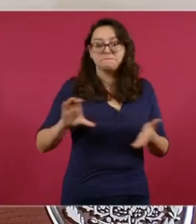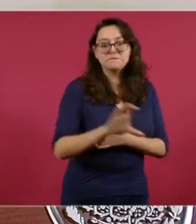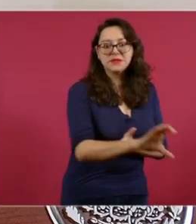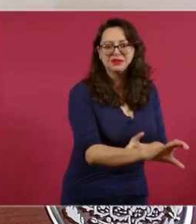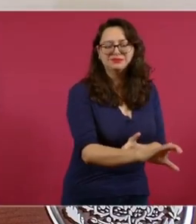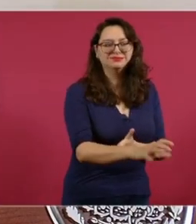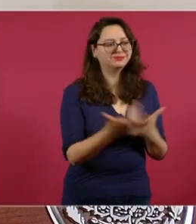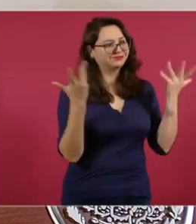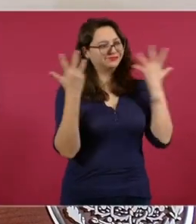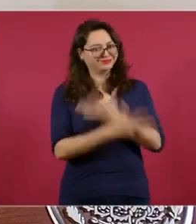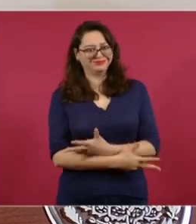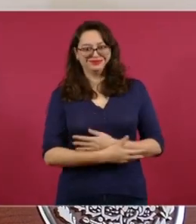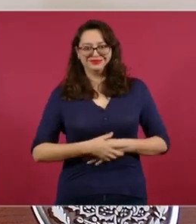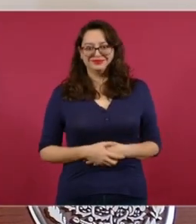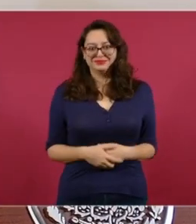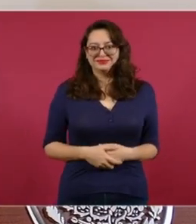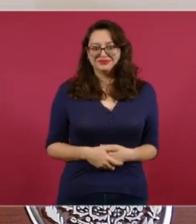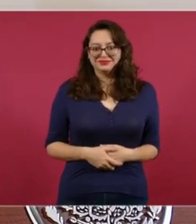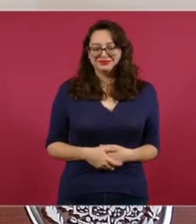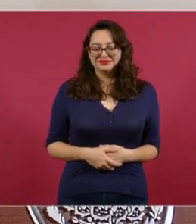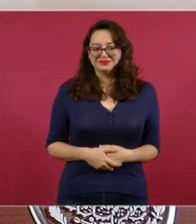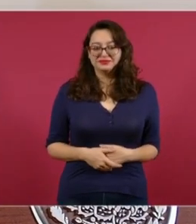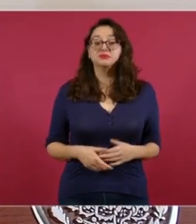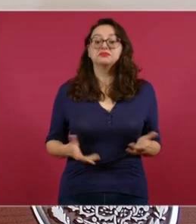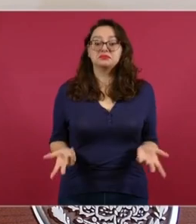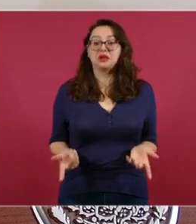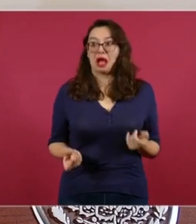Así se hicieron segundos pisos.